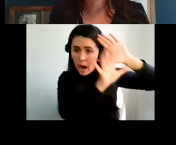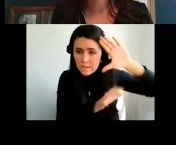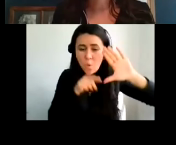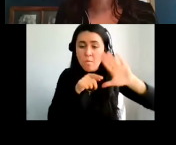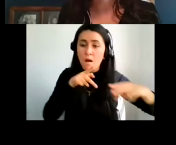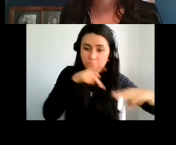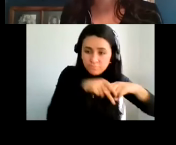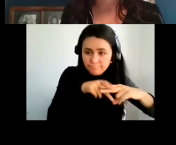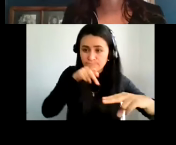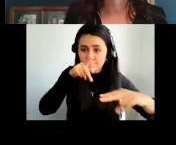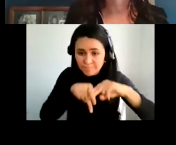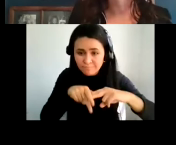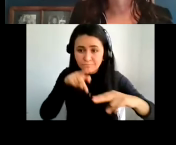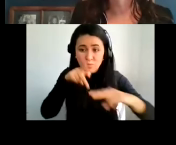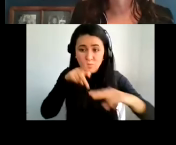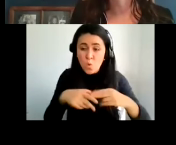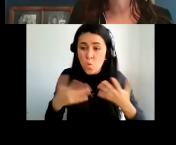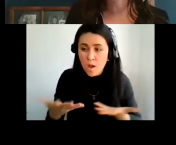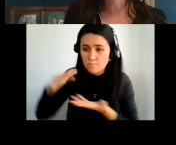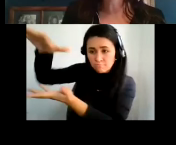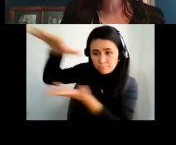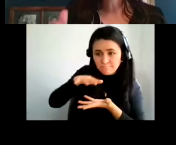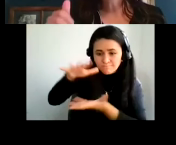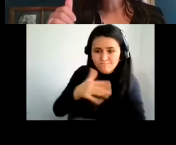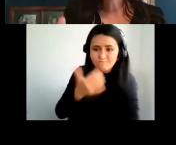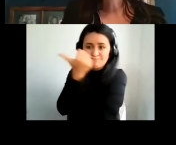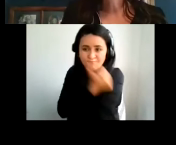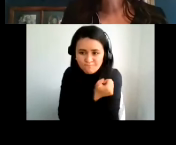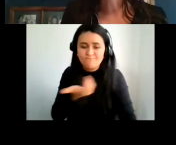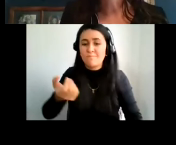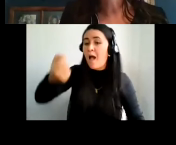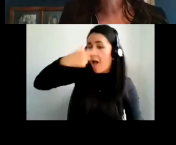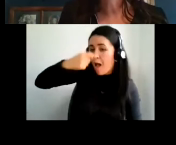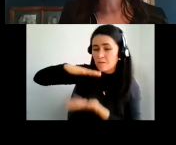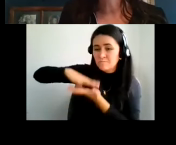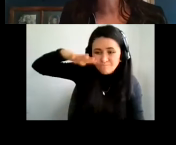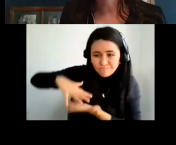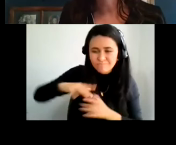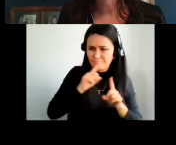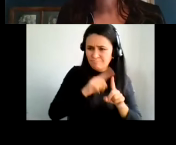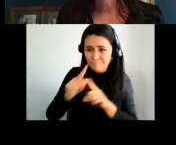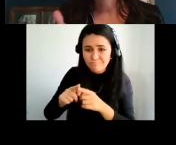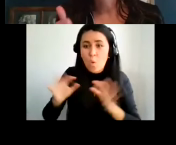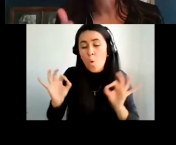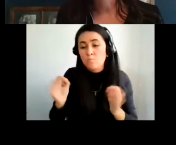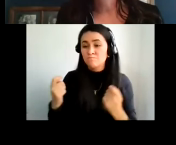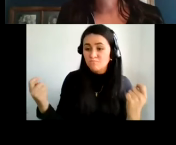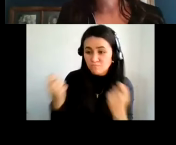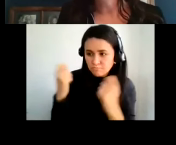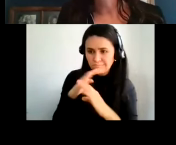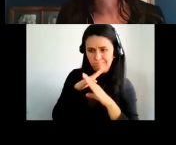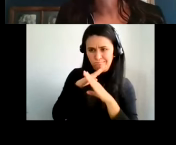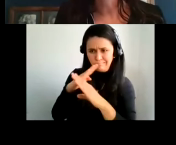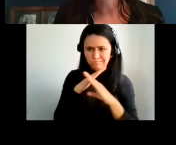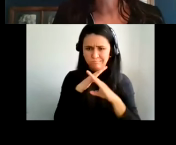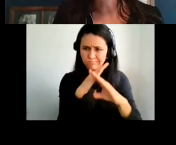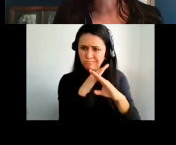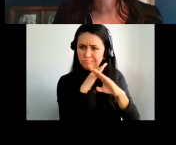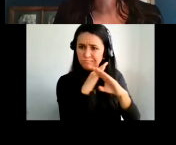la provisión y en el acceso a los servicios esenciales, principalmente servicios de promoción y prevención desde el primer